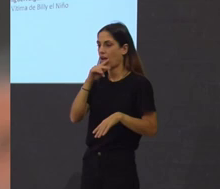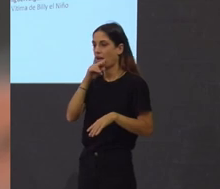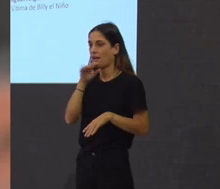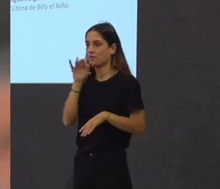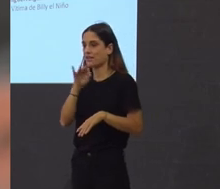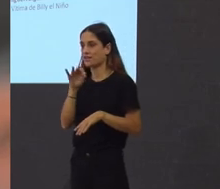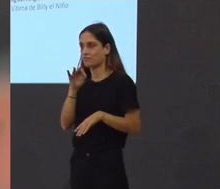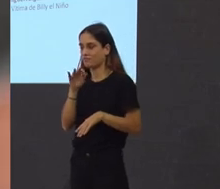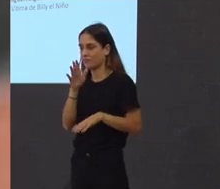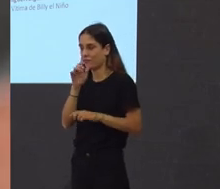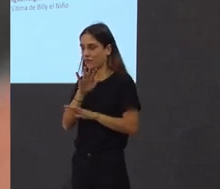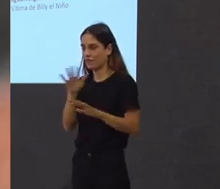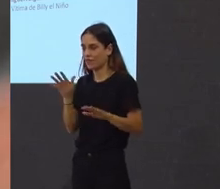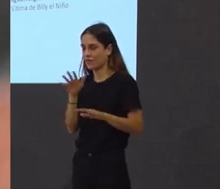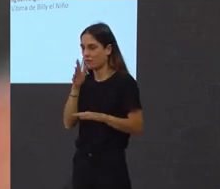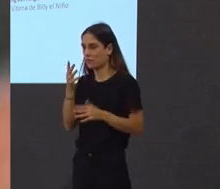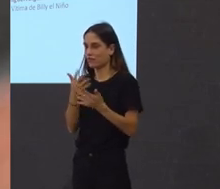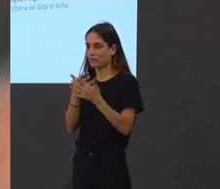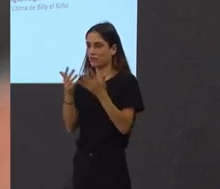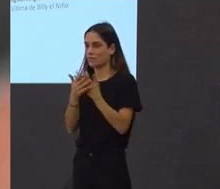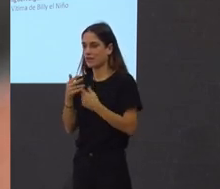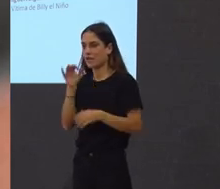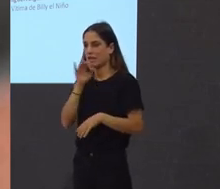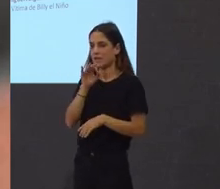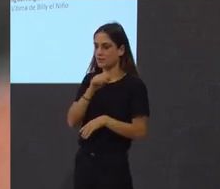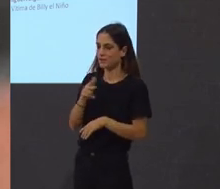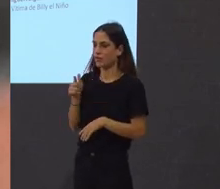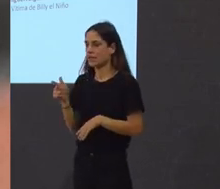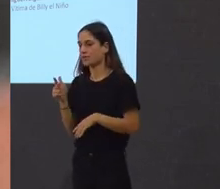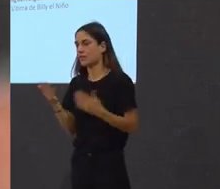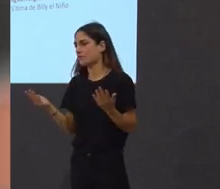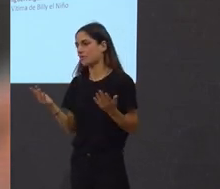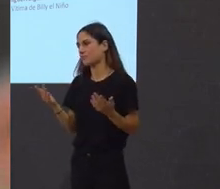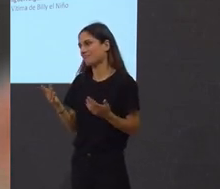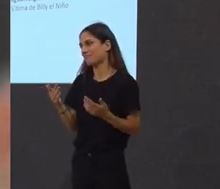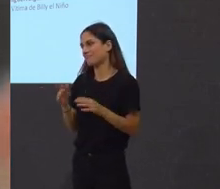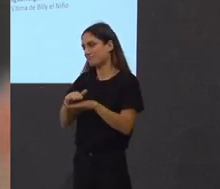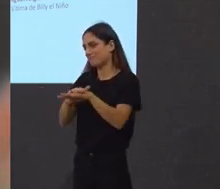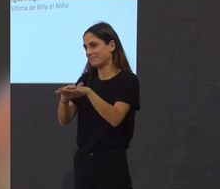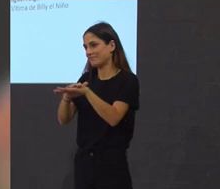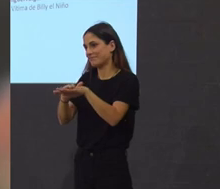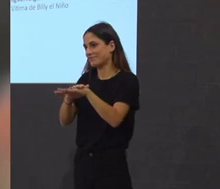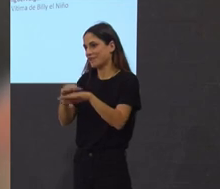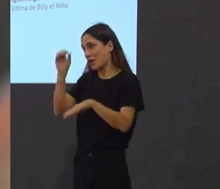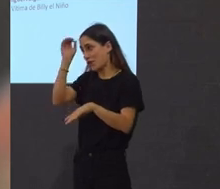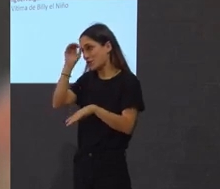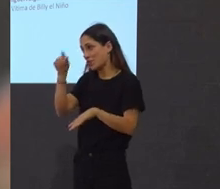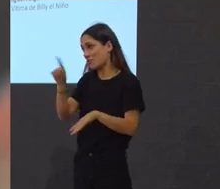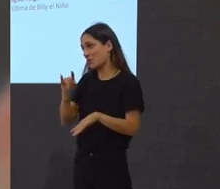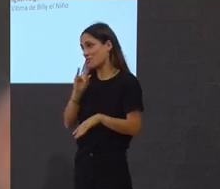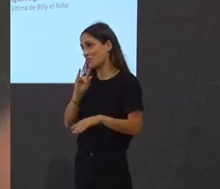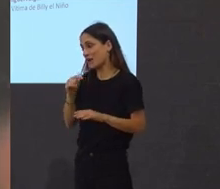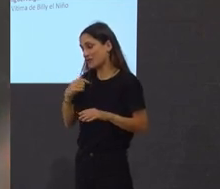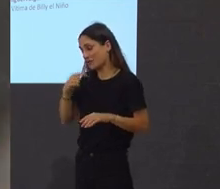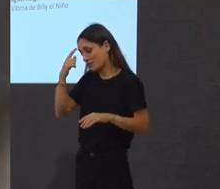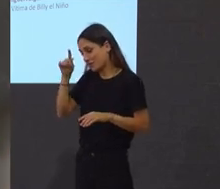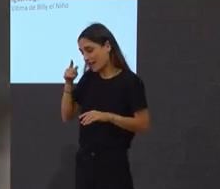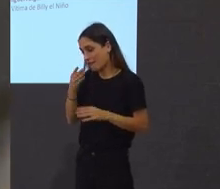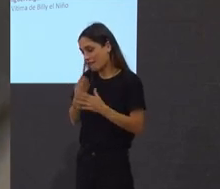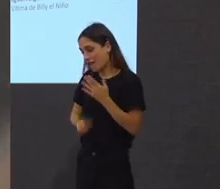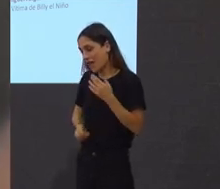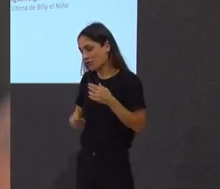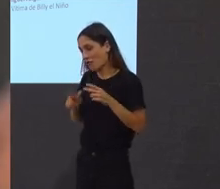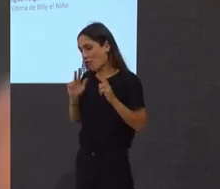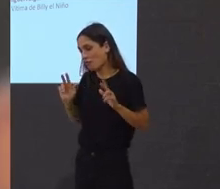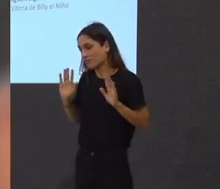palabras castelán zas así que va a detener que disculparme o sea no os parezca mal que es un fallo grande pero cada uno